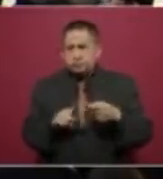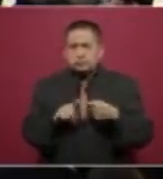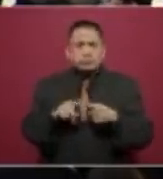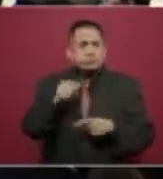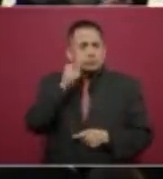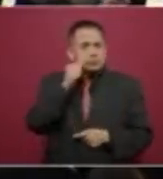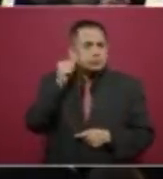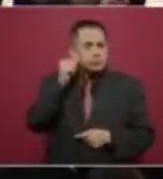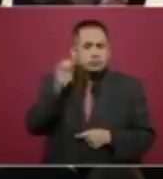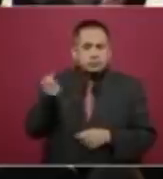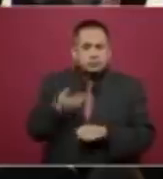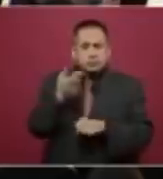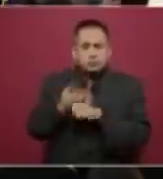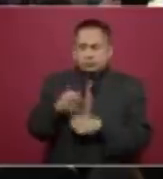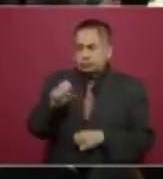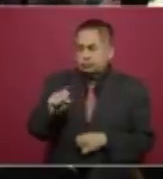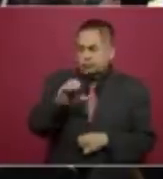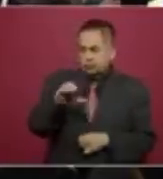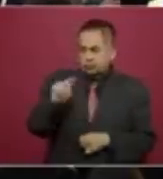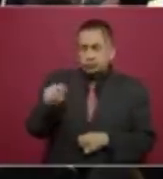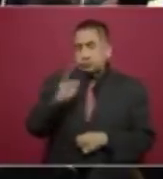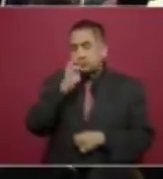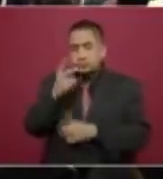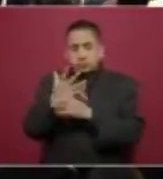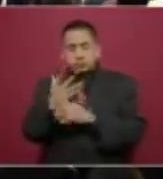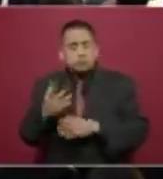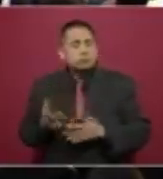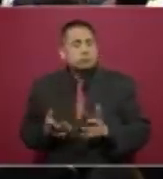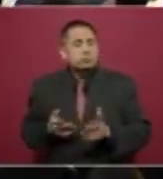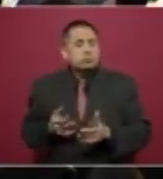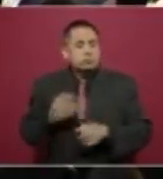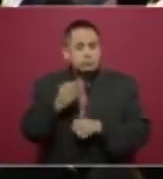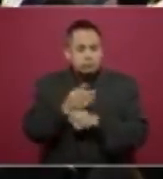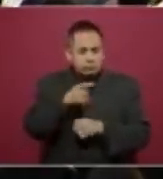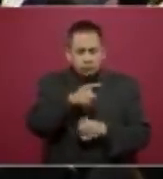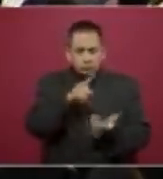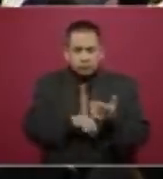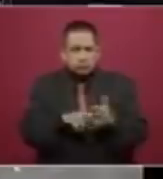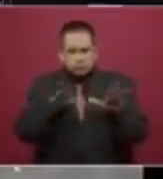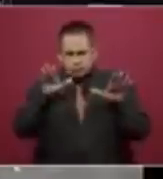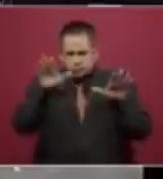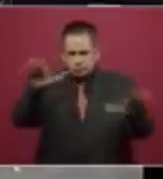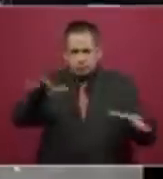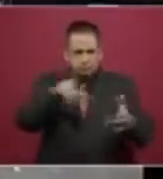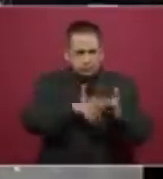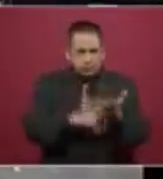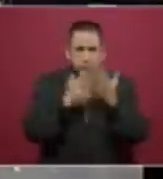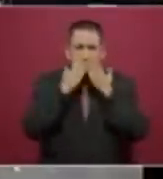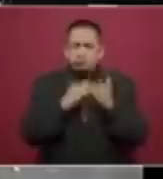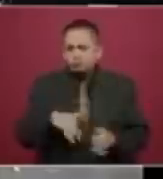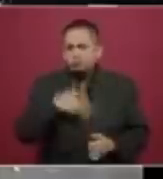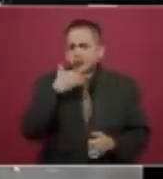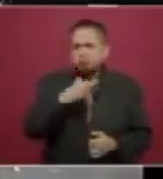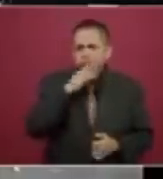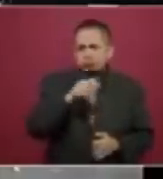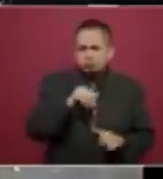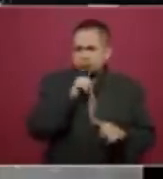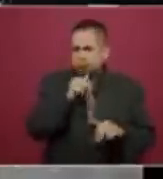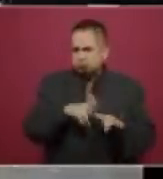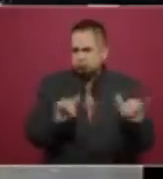el secretario de Comunicaciones y Transportes dijo que no se encontraron indicios de corrupción en la construcción del nuevo aeropuerto